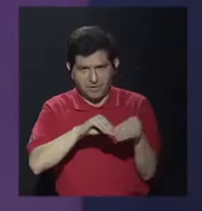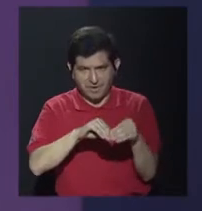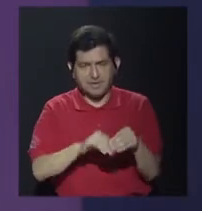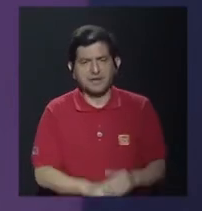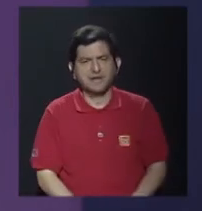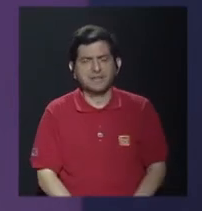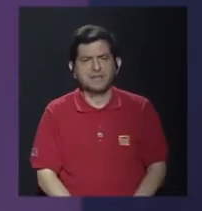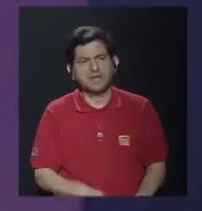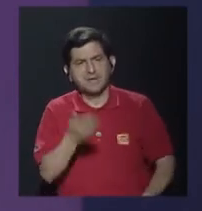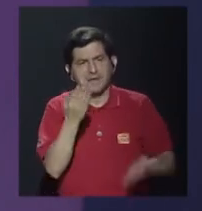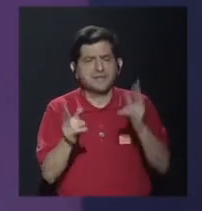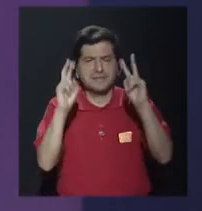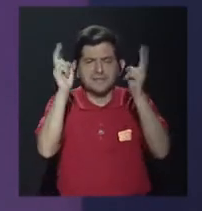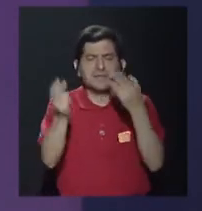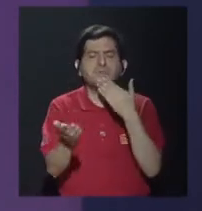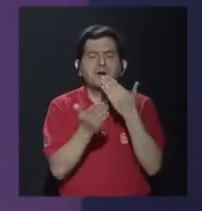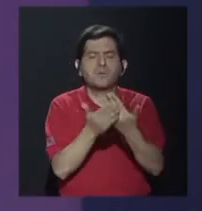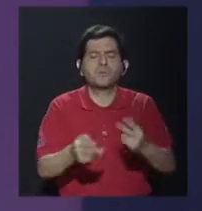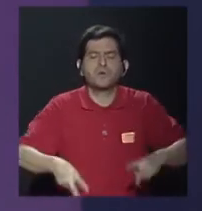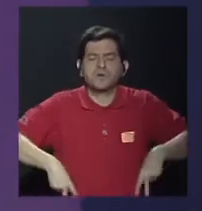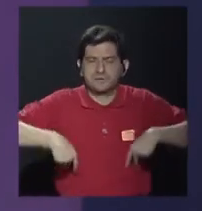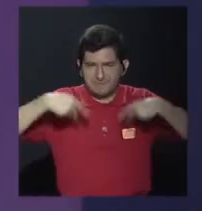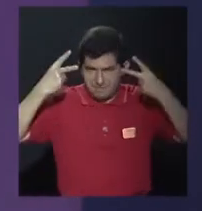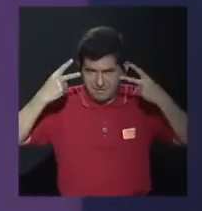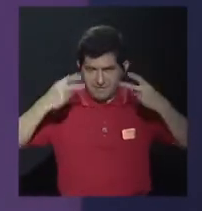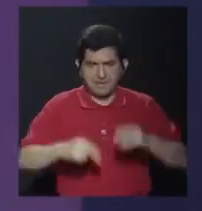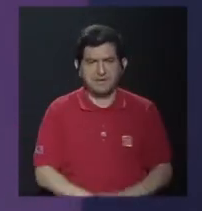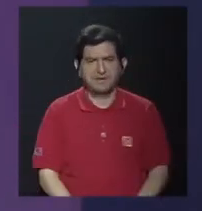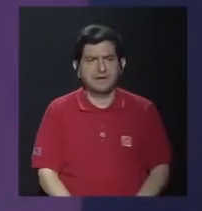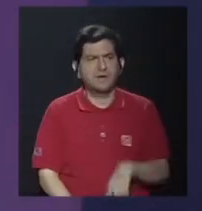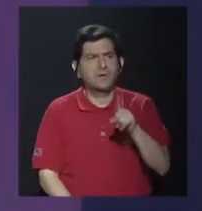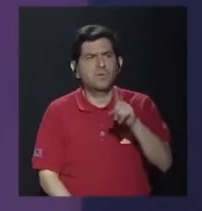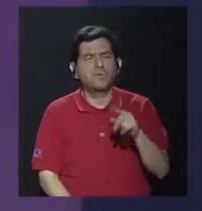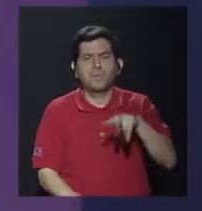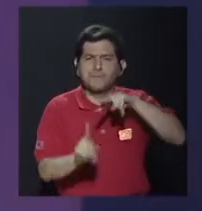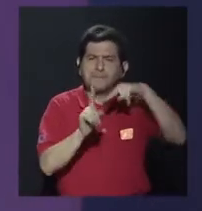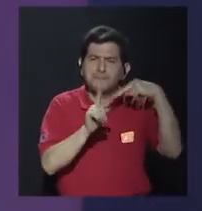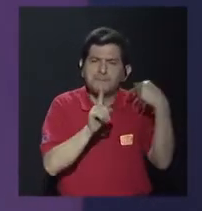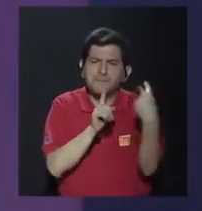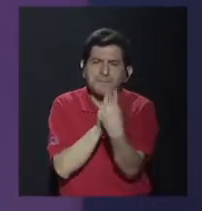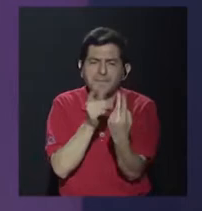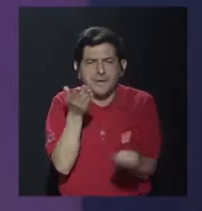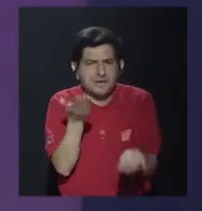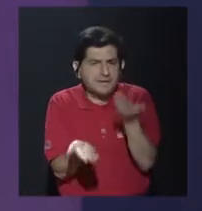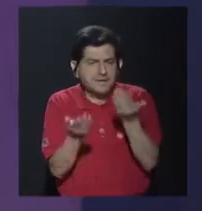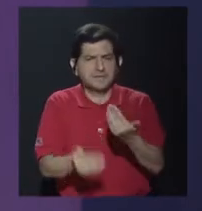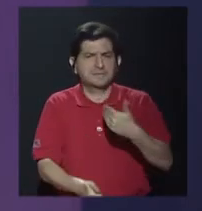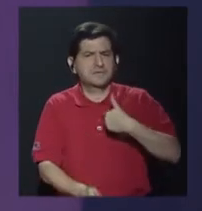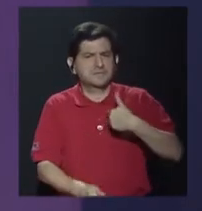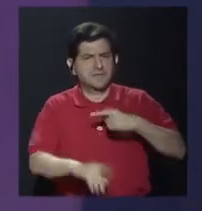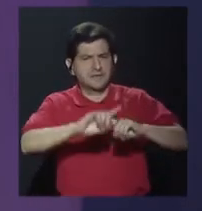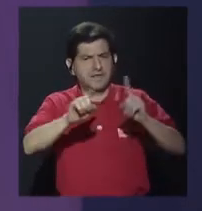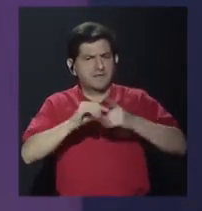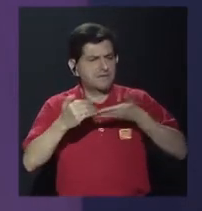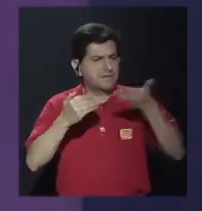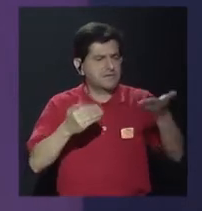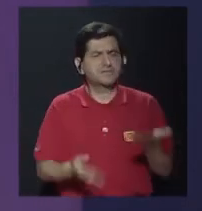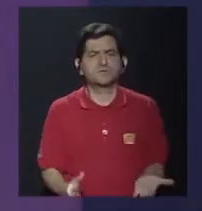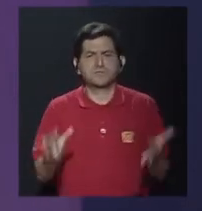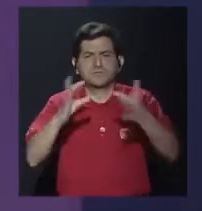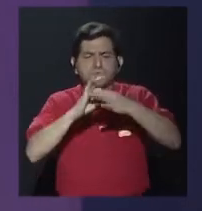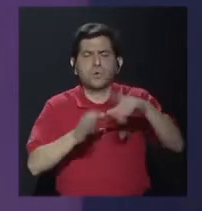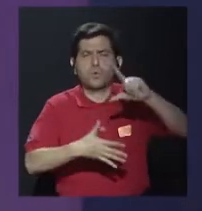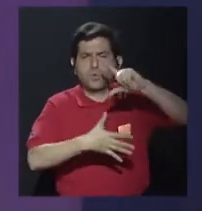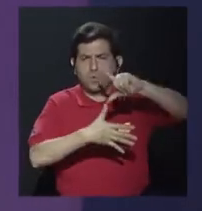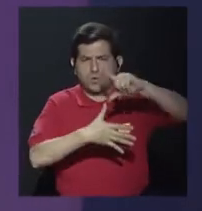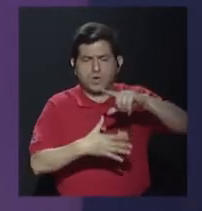como paraguas el tema del buen vivir, porque era uno de los paradigmas que traía más cosas latinoamericanas, ¿verdad?